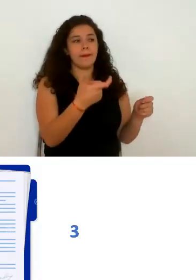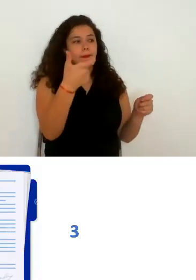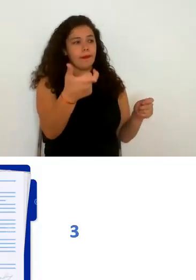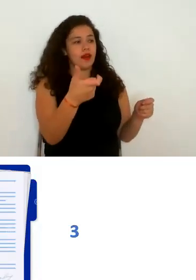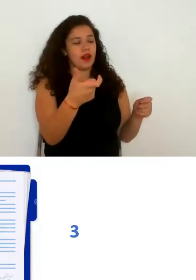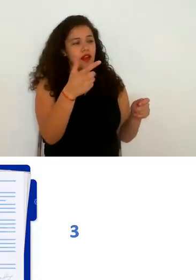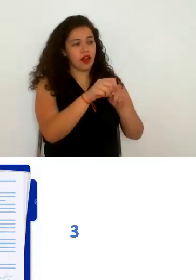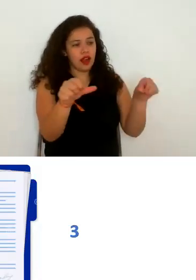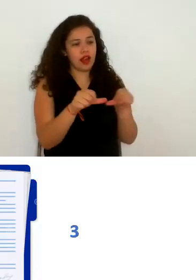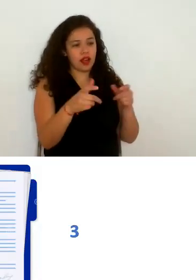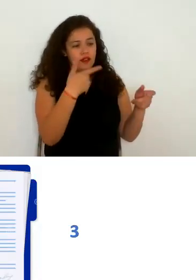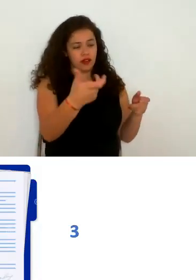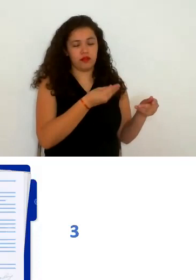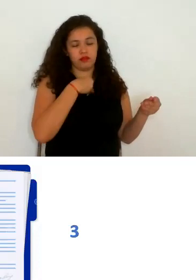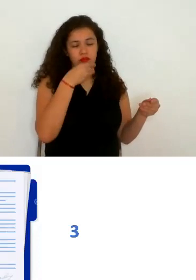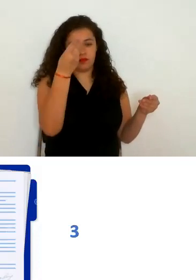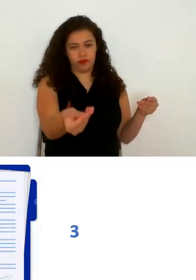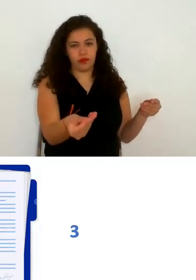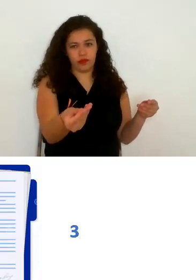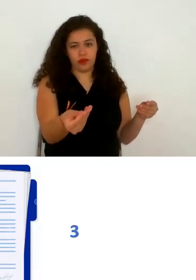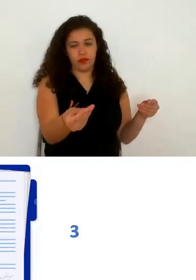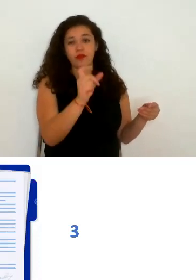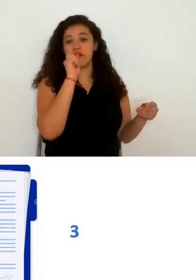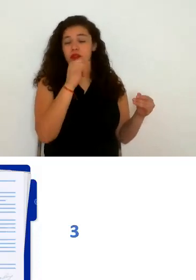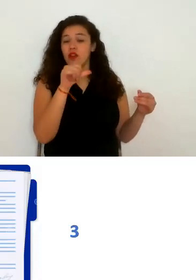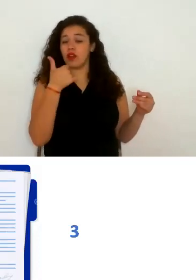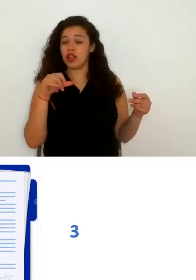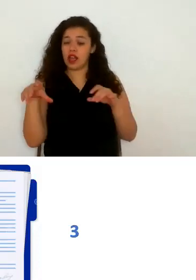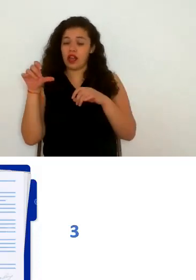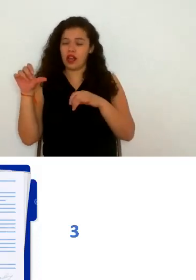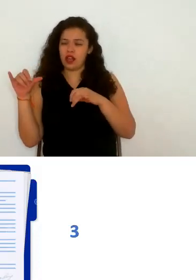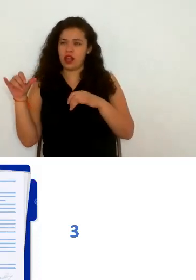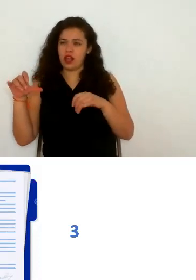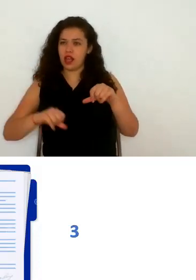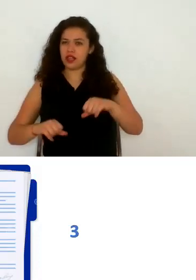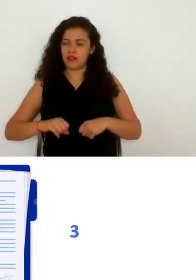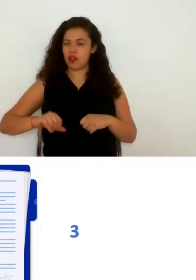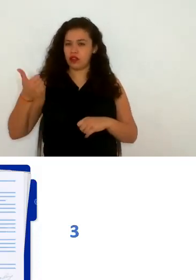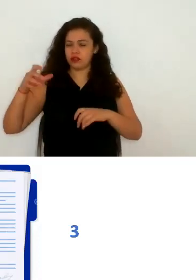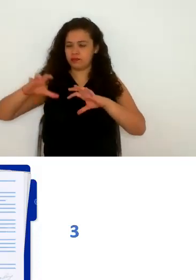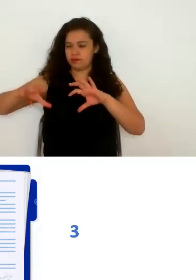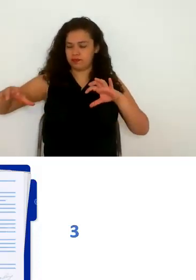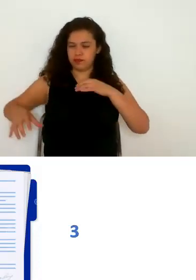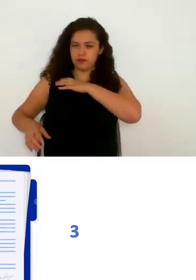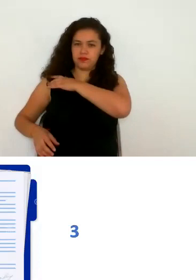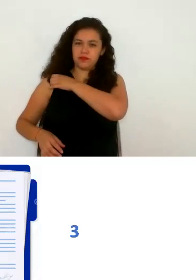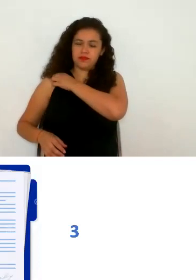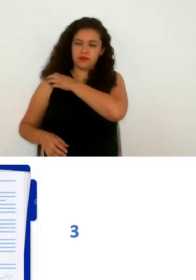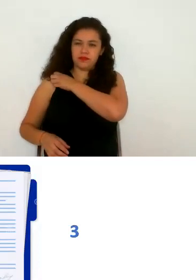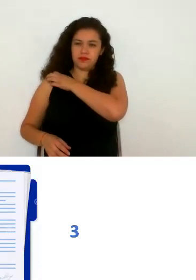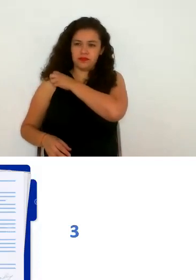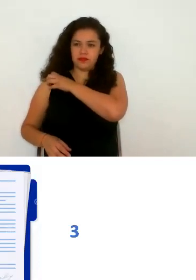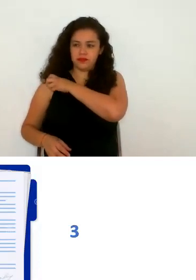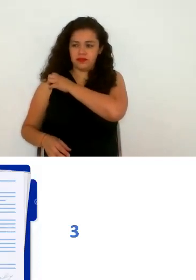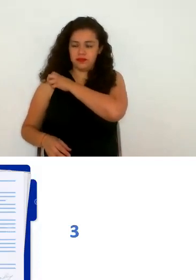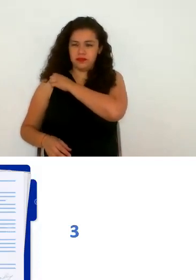trabajadores. Y como es una actividad transversal, se da el caso de que hay copias de documentos. Y